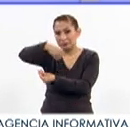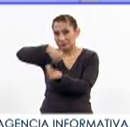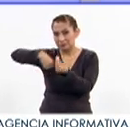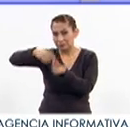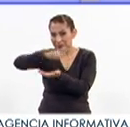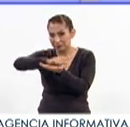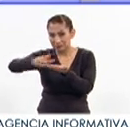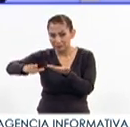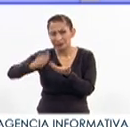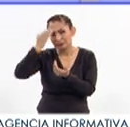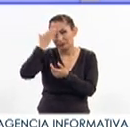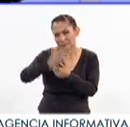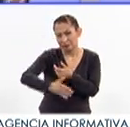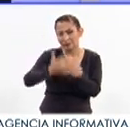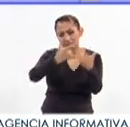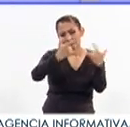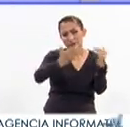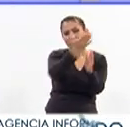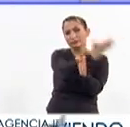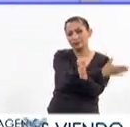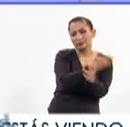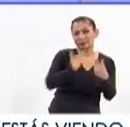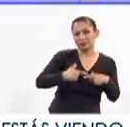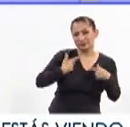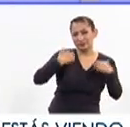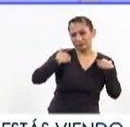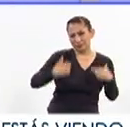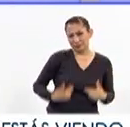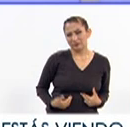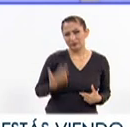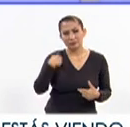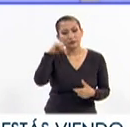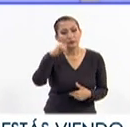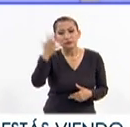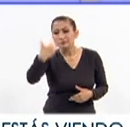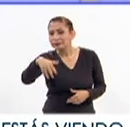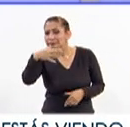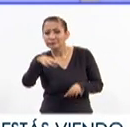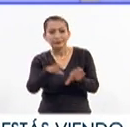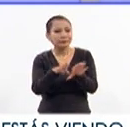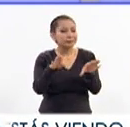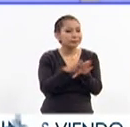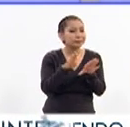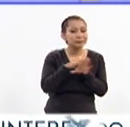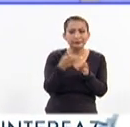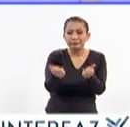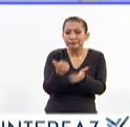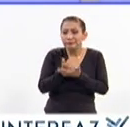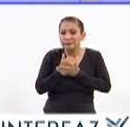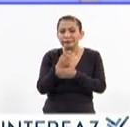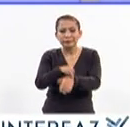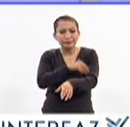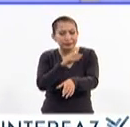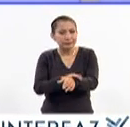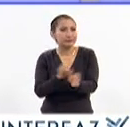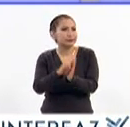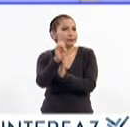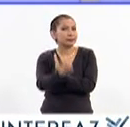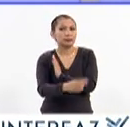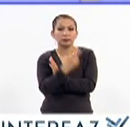sabemos, pues la historia de la humanidad siempre hemos acudido a buscar de una forma estas energías renovables, desde el